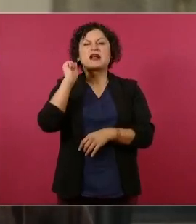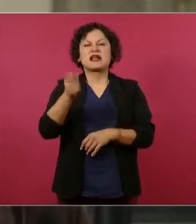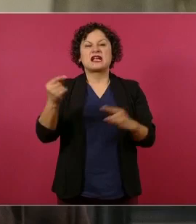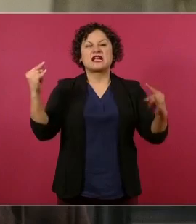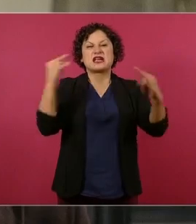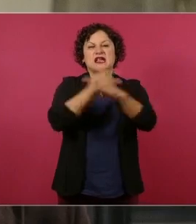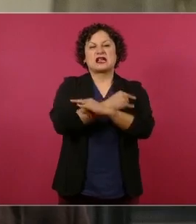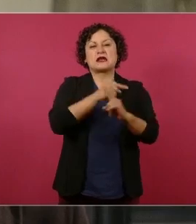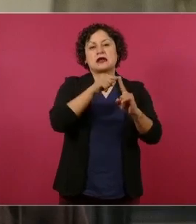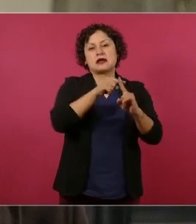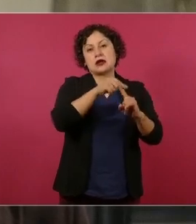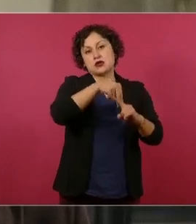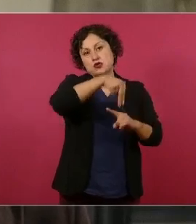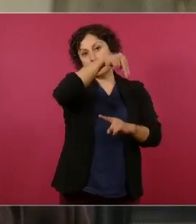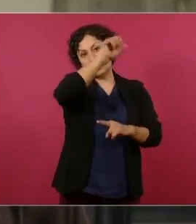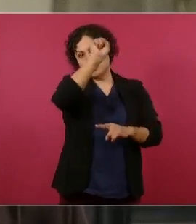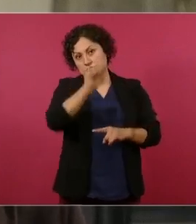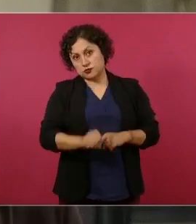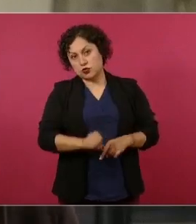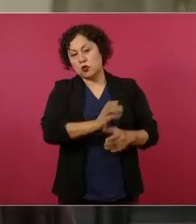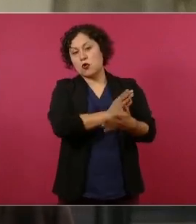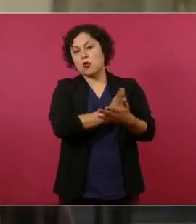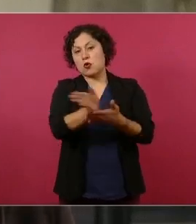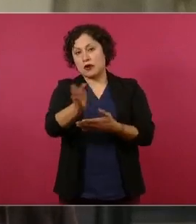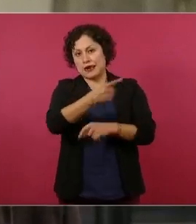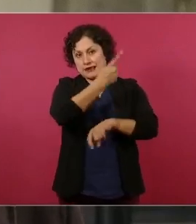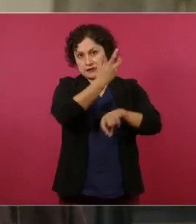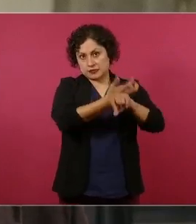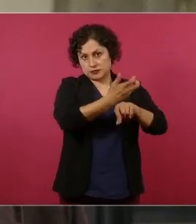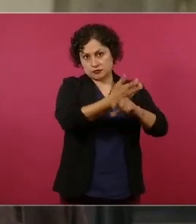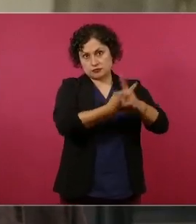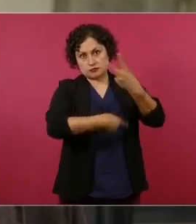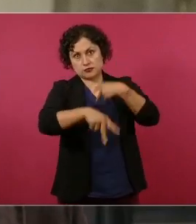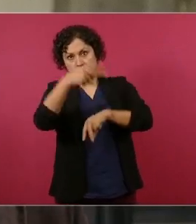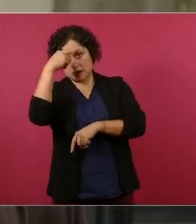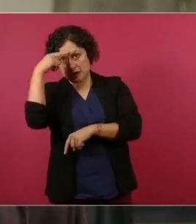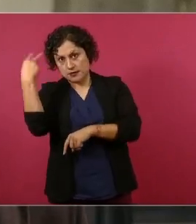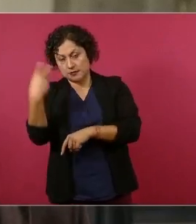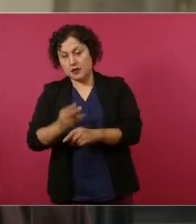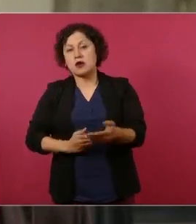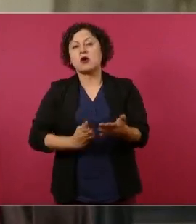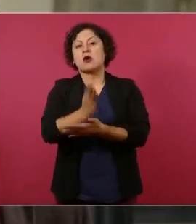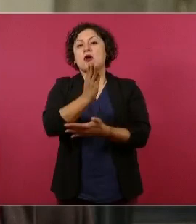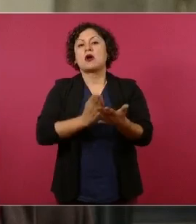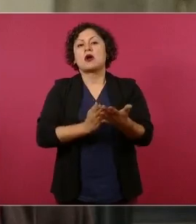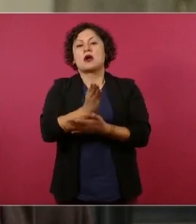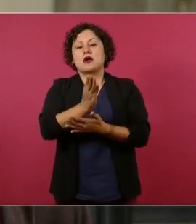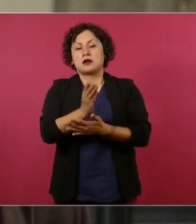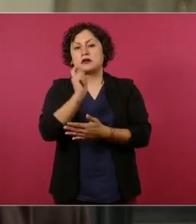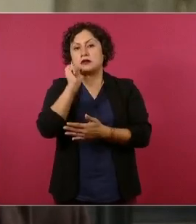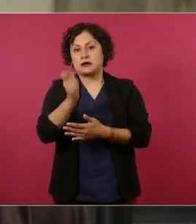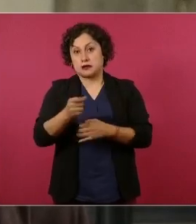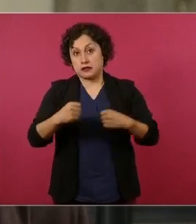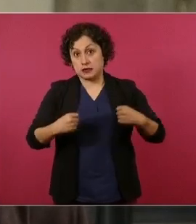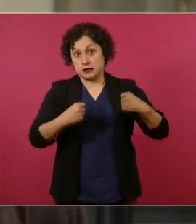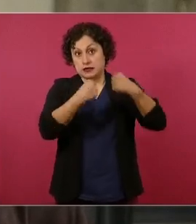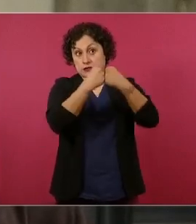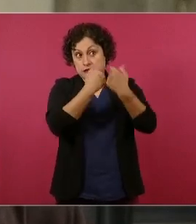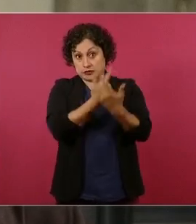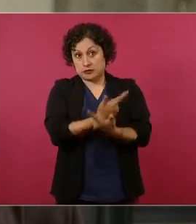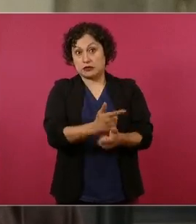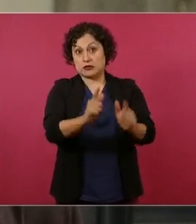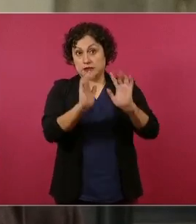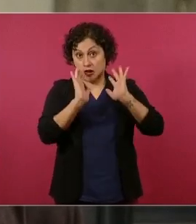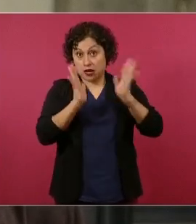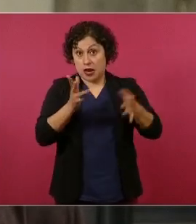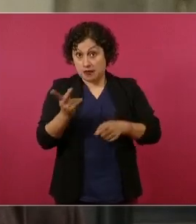que cruzan de Estados Unidos a México. ¿Esto significa que los accesos al cruce fronterizo ya están habilitados en ambos países? Esa sería